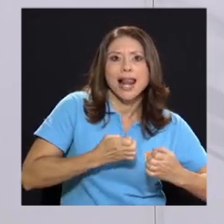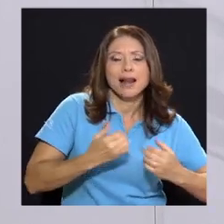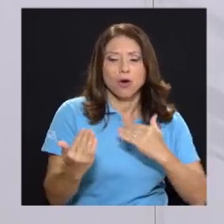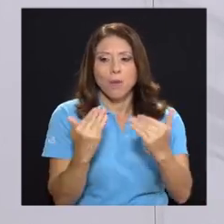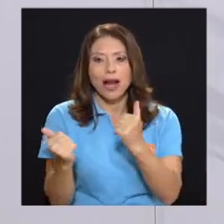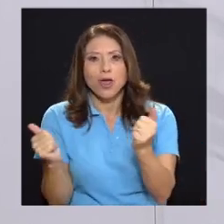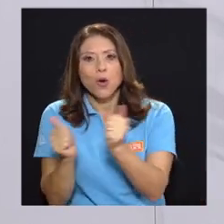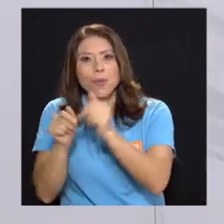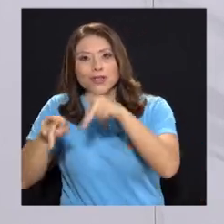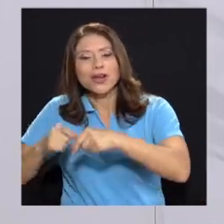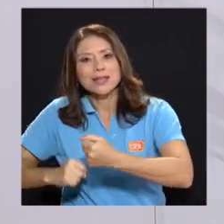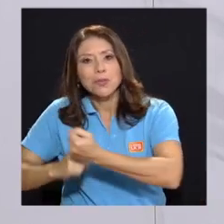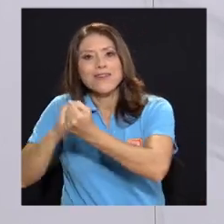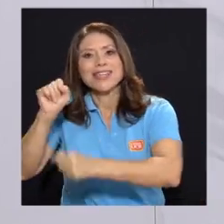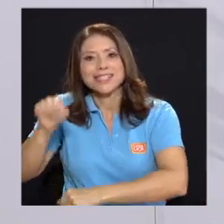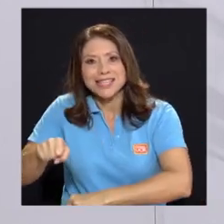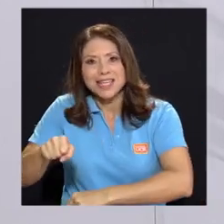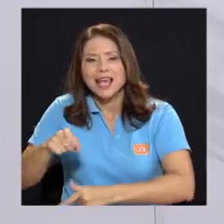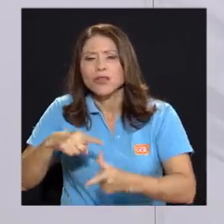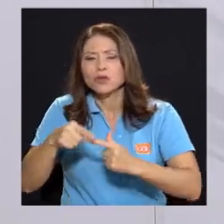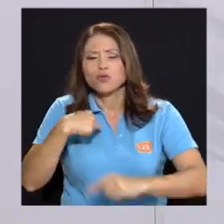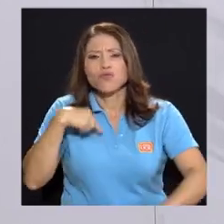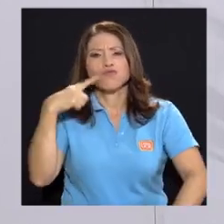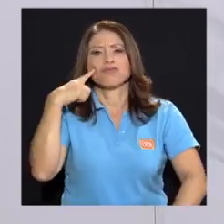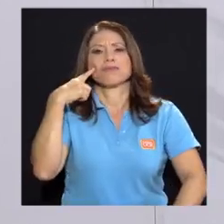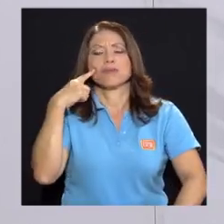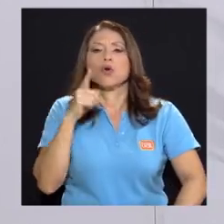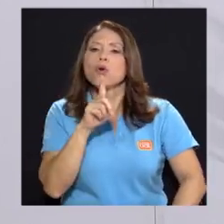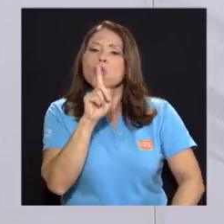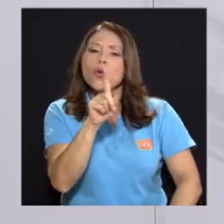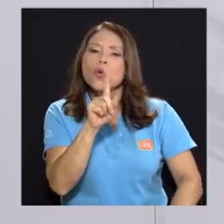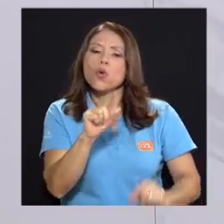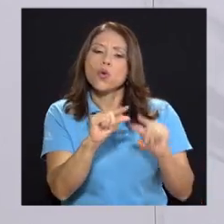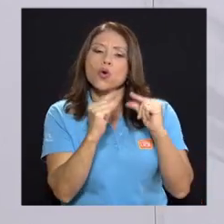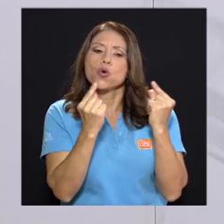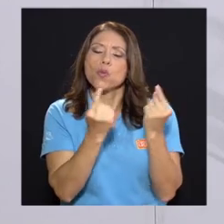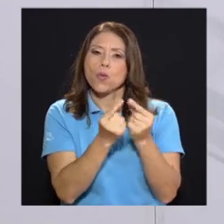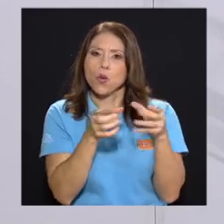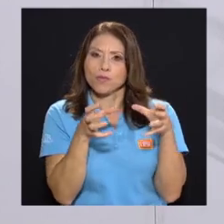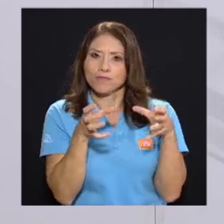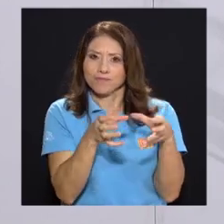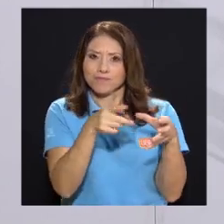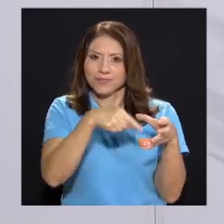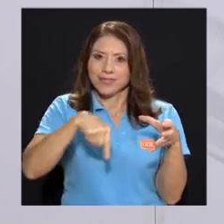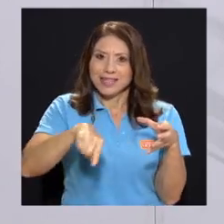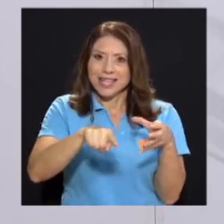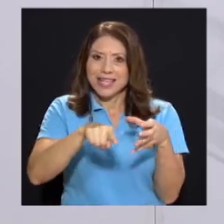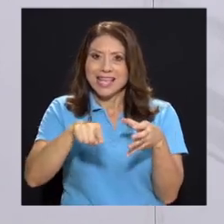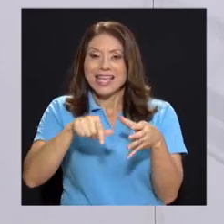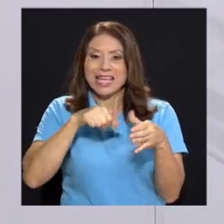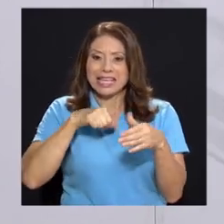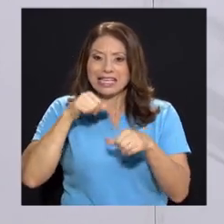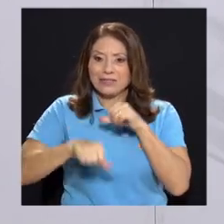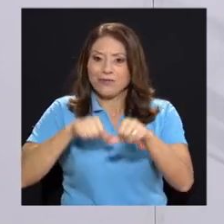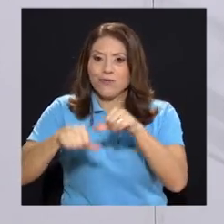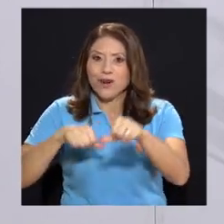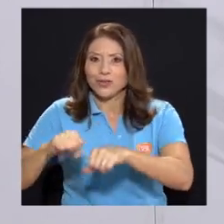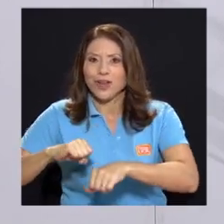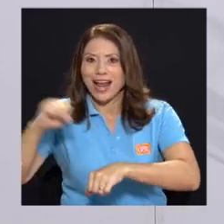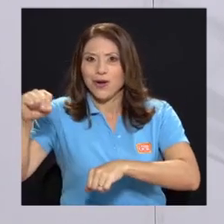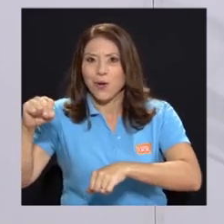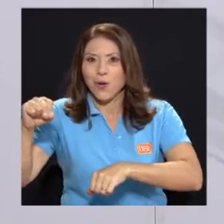uno dice más consistente que un grupo hizo un enorme esfuerzo y ganó y otro grupo hizo